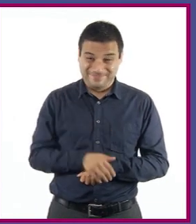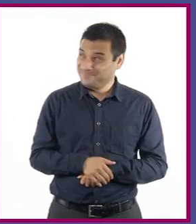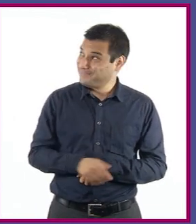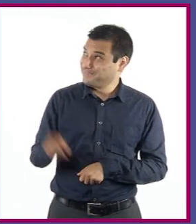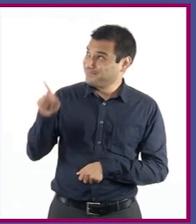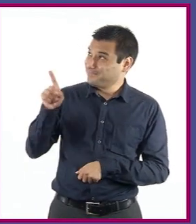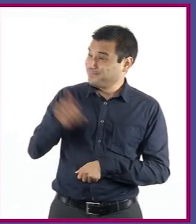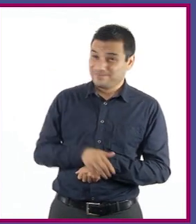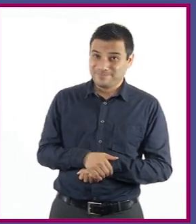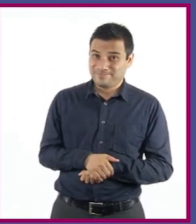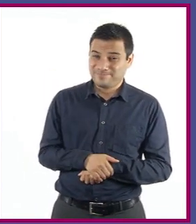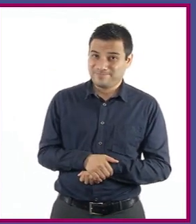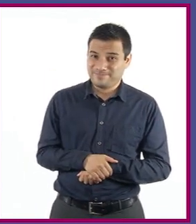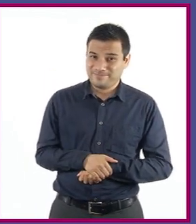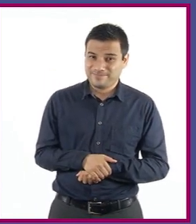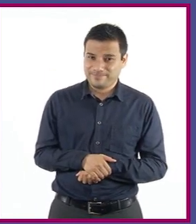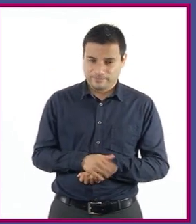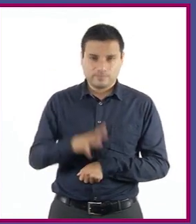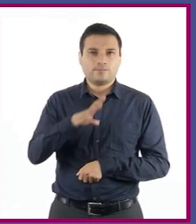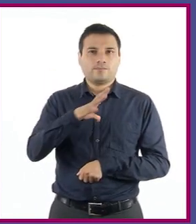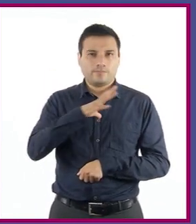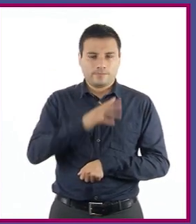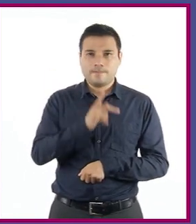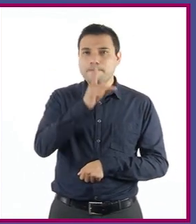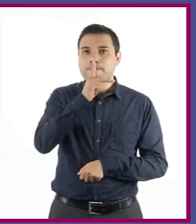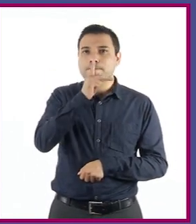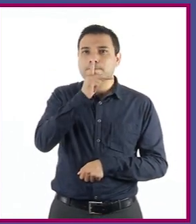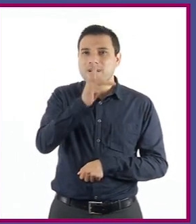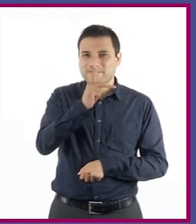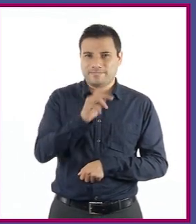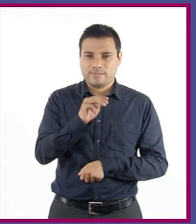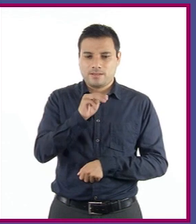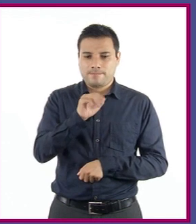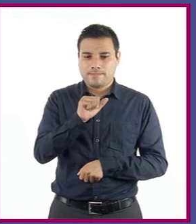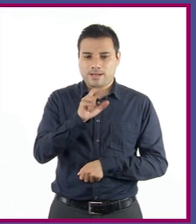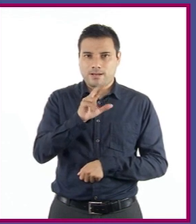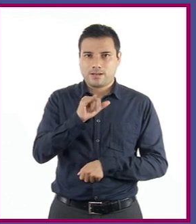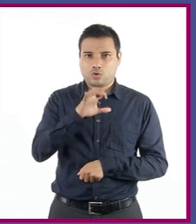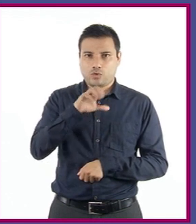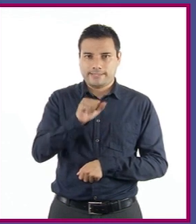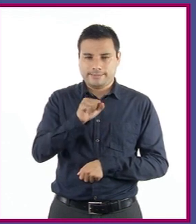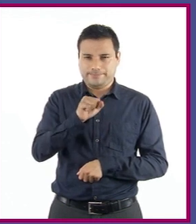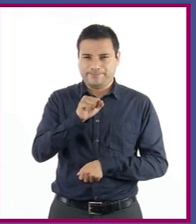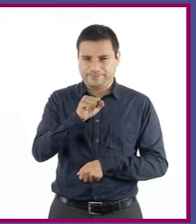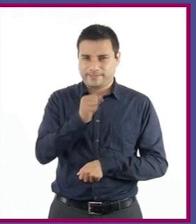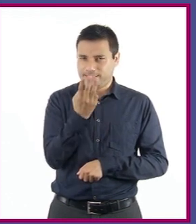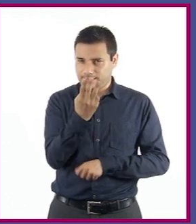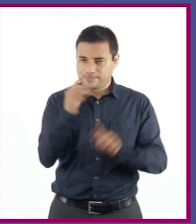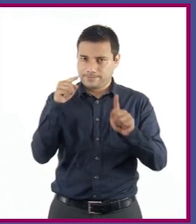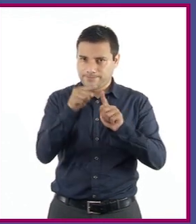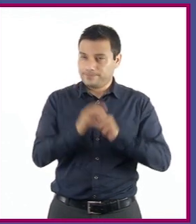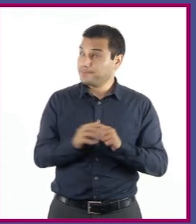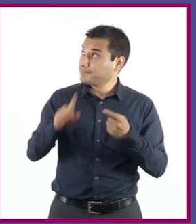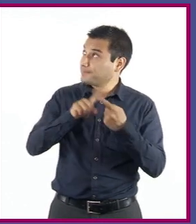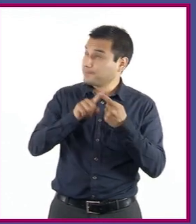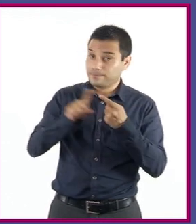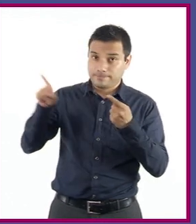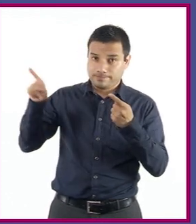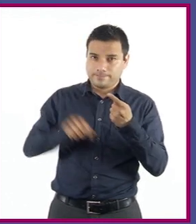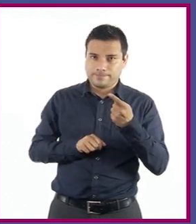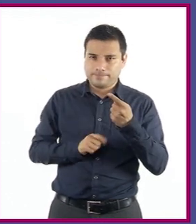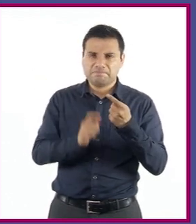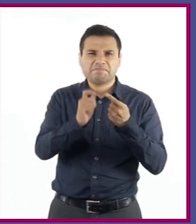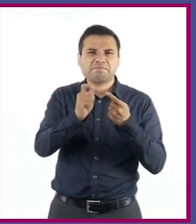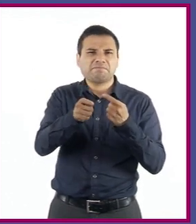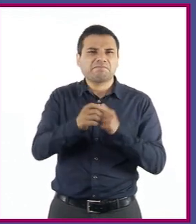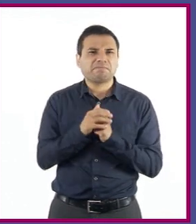esta carta, se utilizaron 3 marcadores discursivos de focalización que son, en particular, que permite